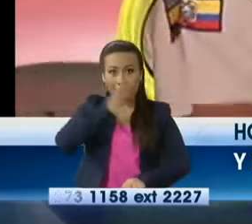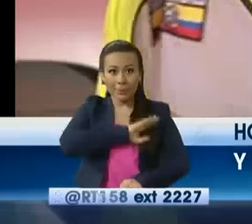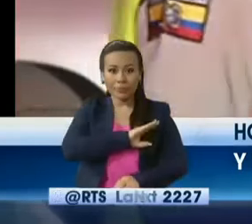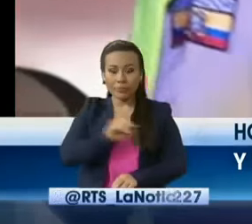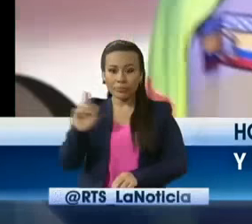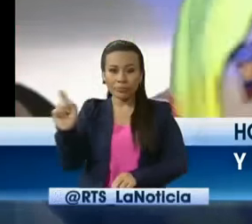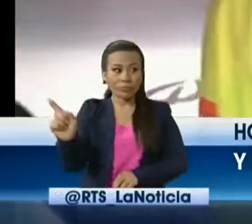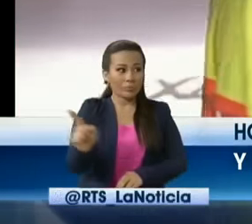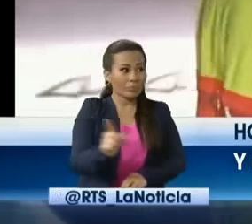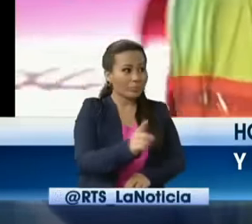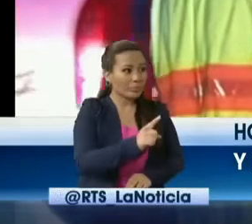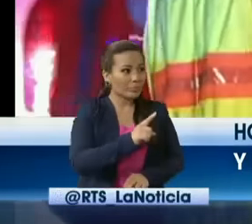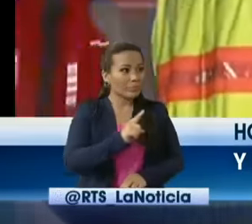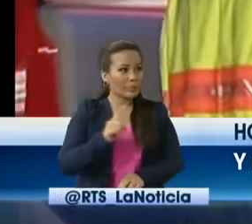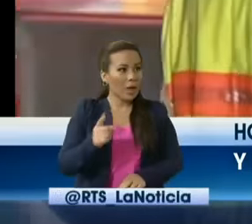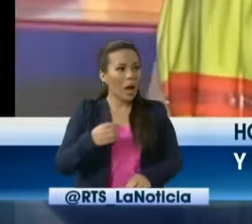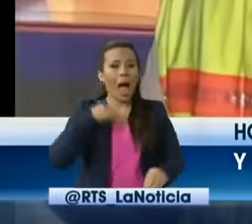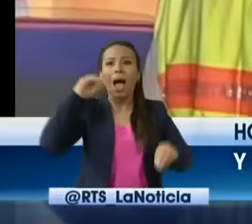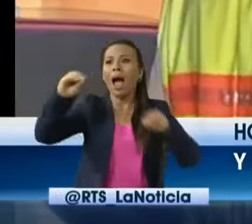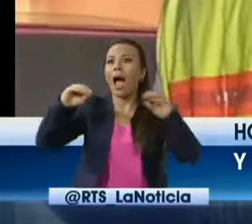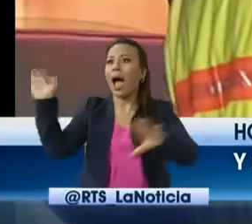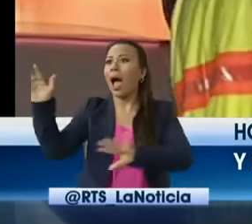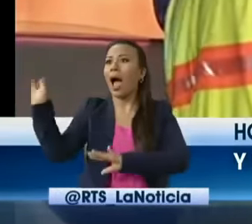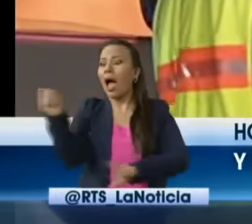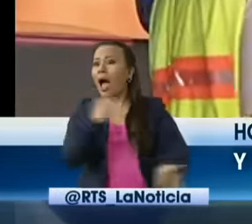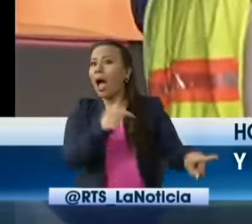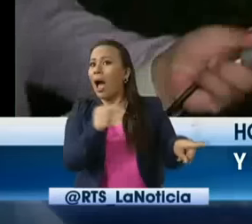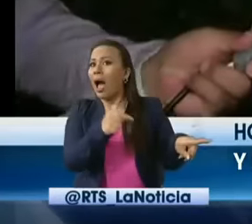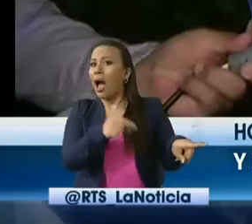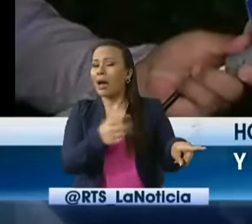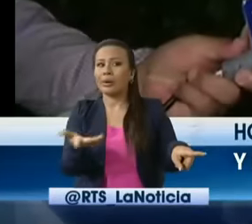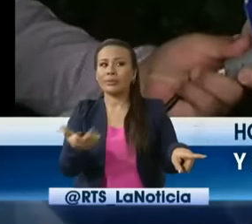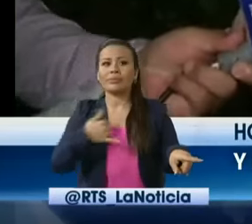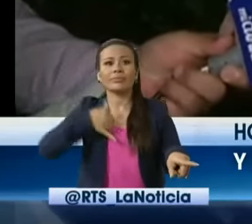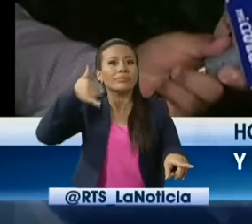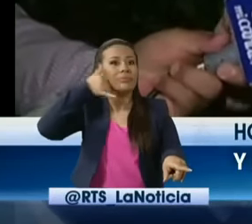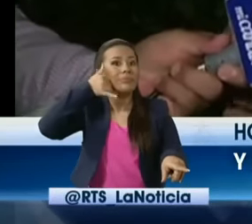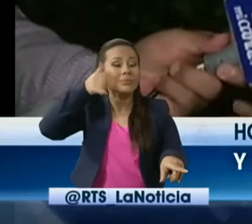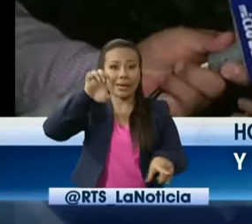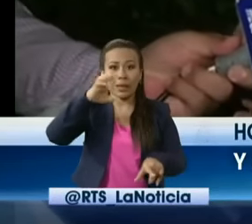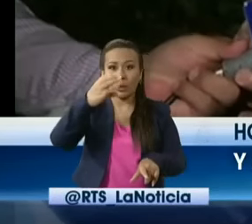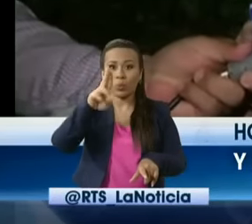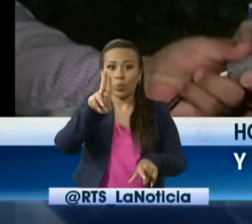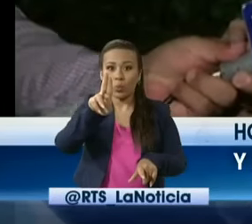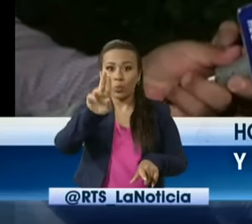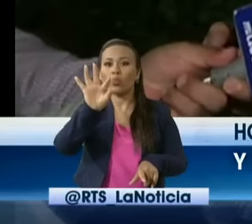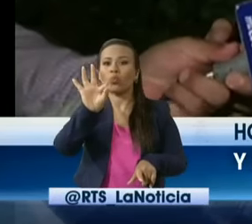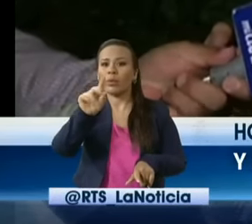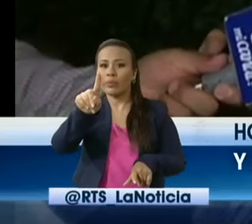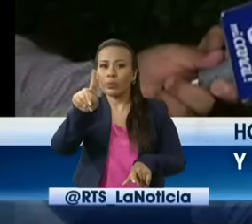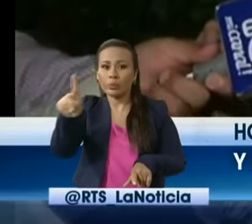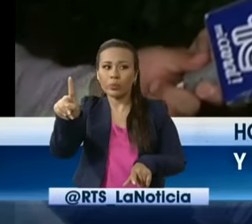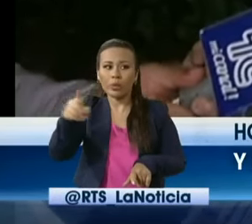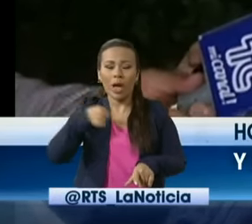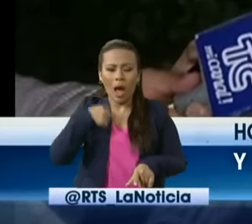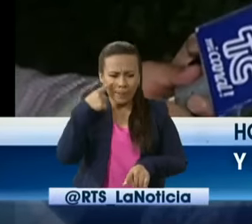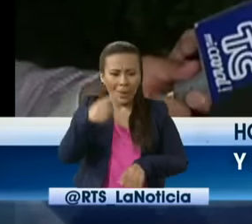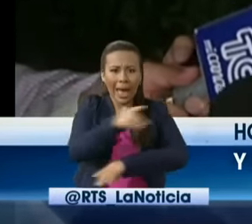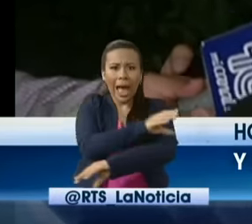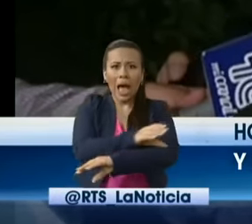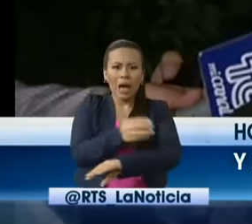circulaba por el lugar alertó la novedad al EQ911. La Policía Nacional observaba un tiempo que se encontraba en estos montes.